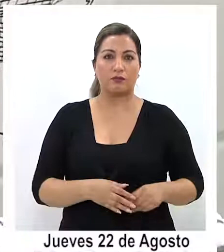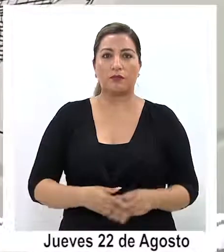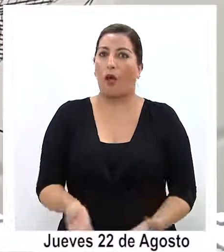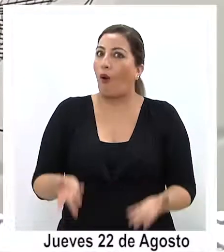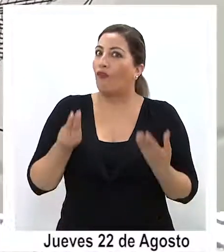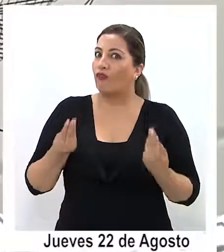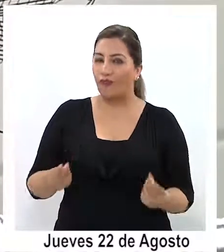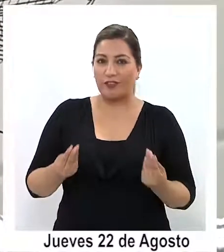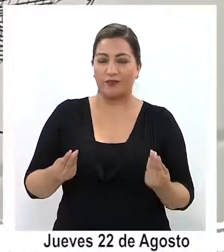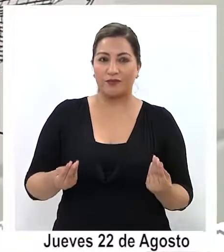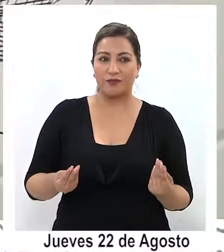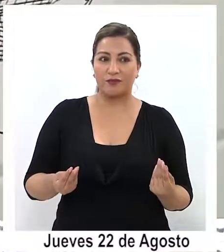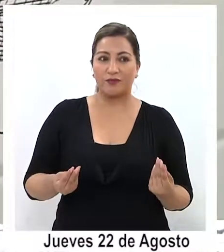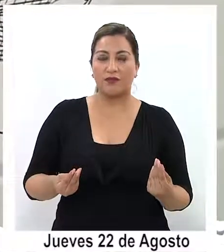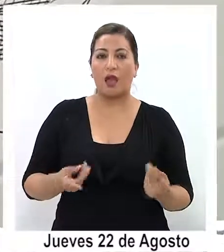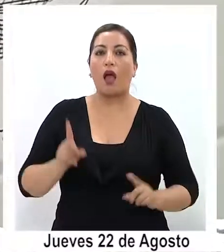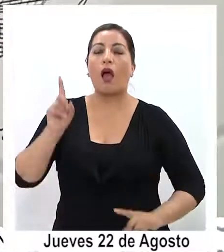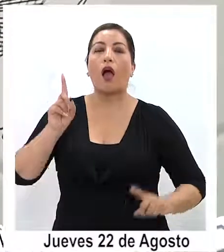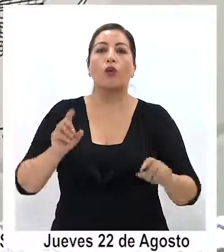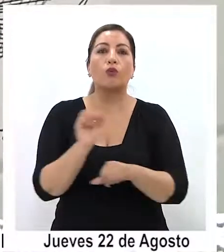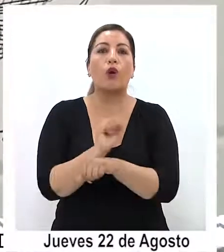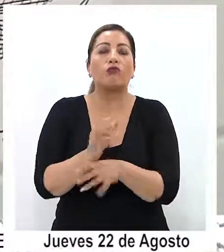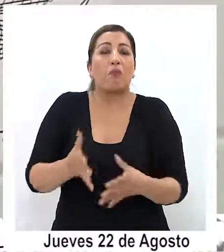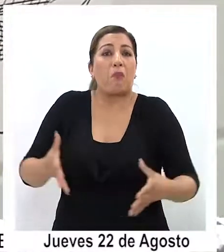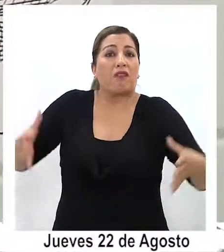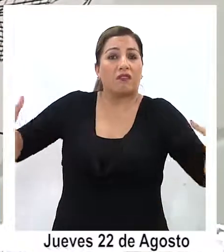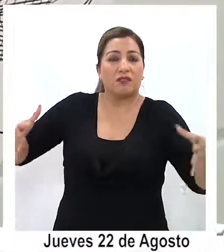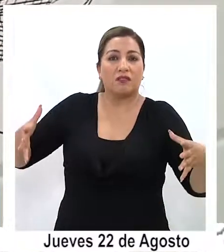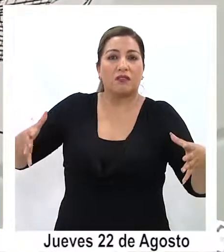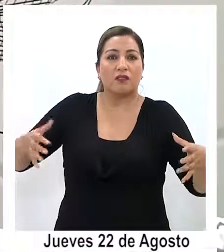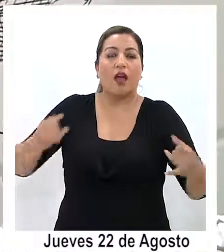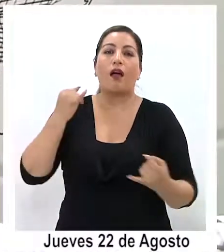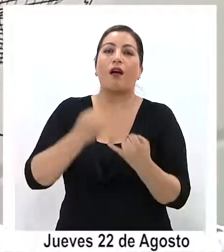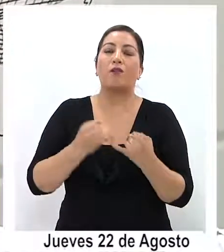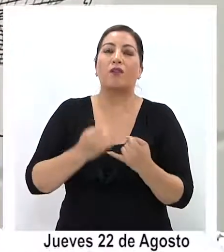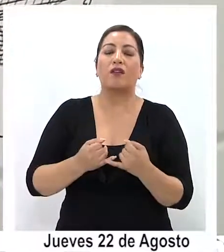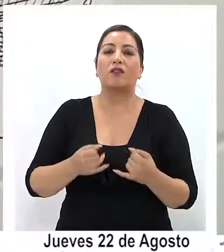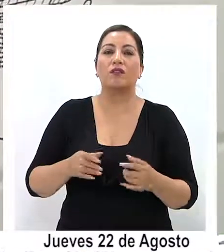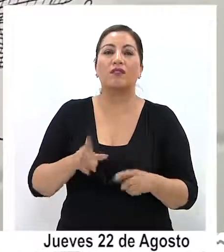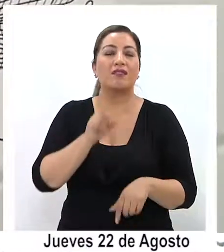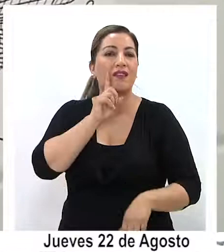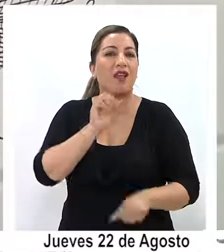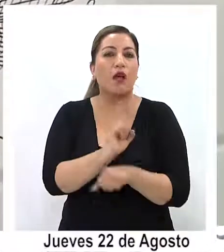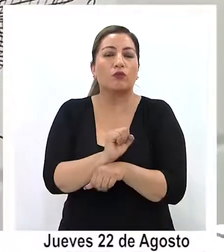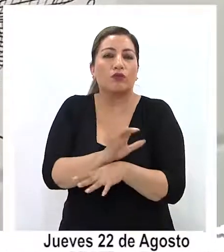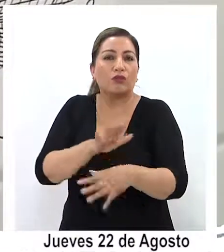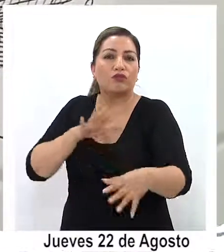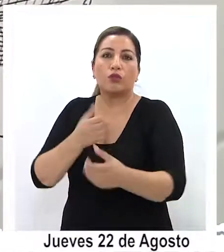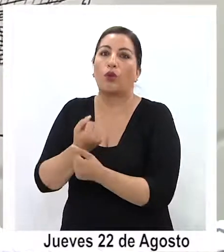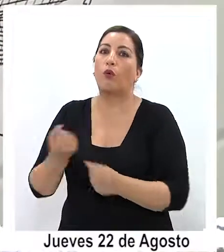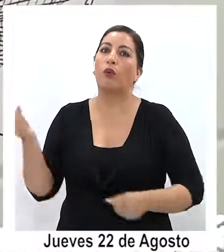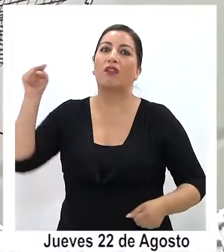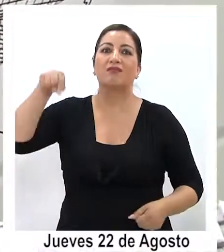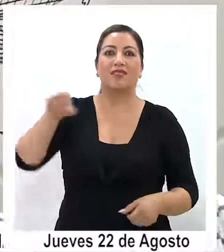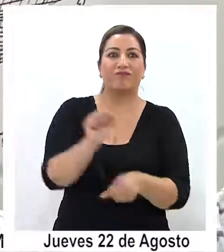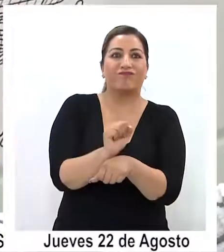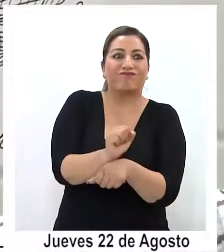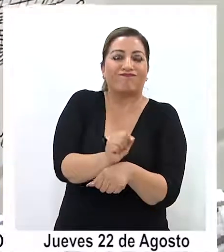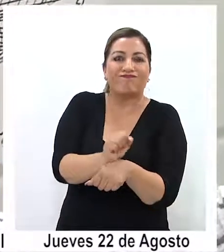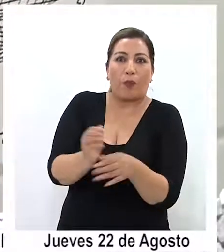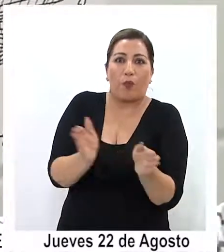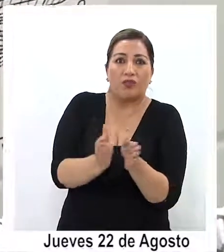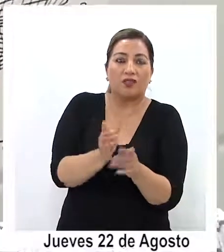buenísimo, sí. Por ahí los vehículos más grandes, muchos amigos que viajan en los colectivos grandes, como no pudieron estacionar acá,